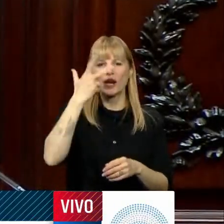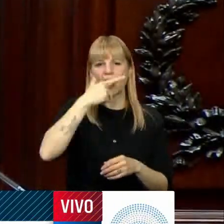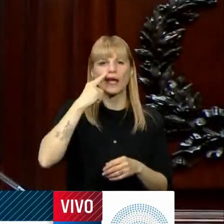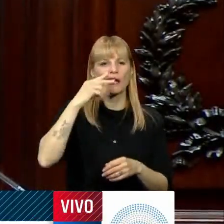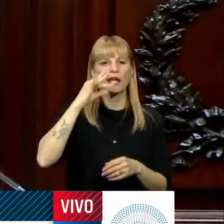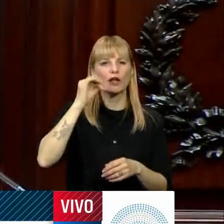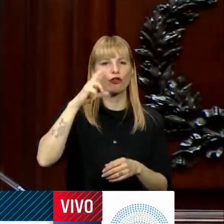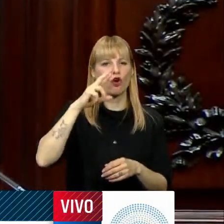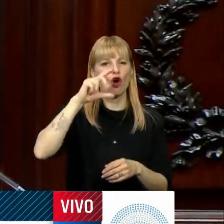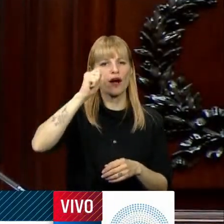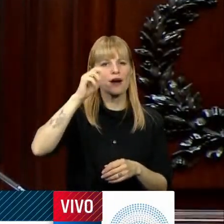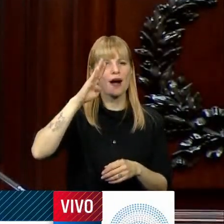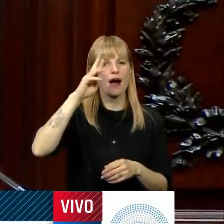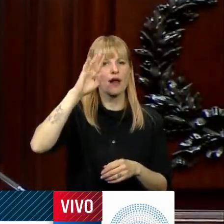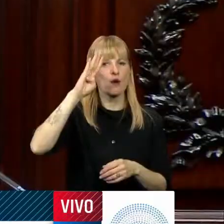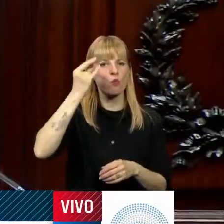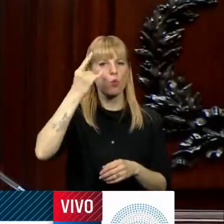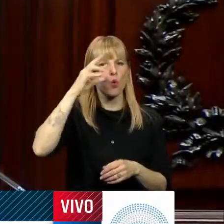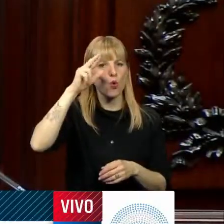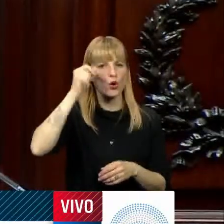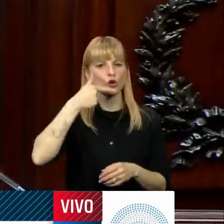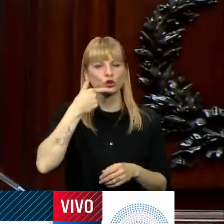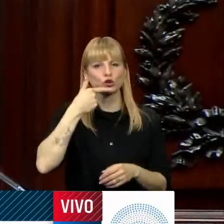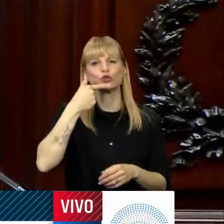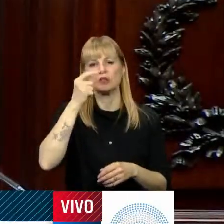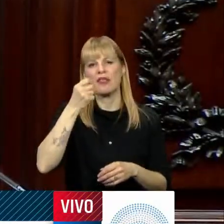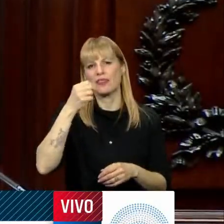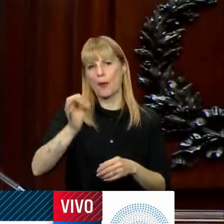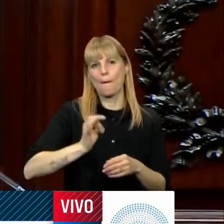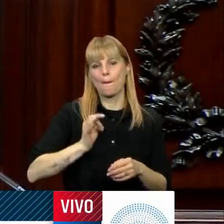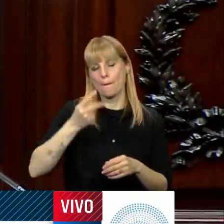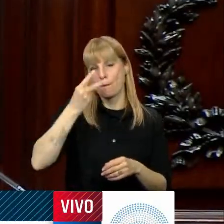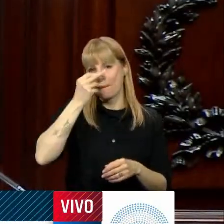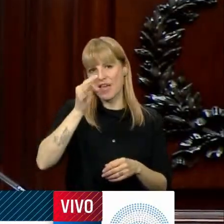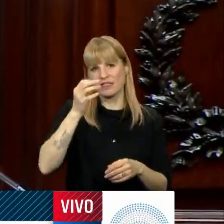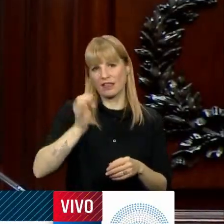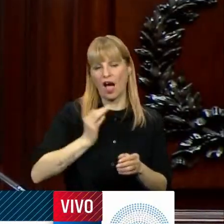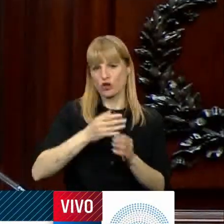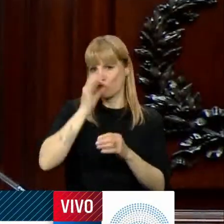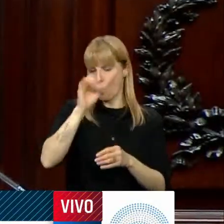últimos 20 años. En el caso del petróleo se extrajeron